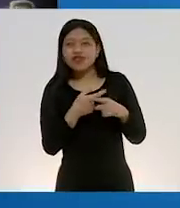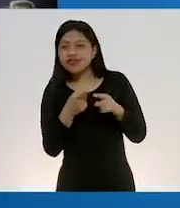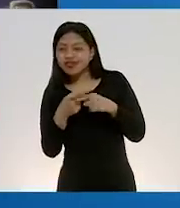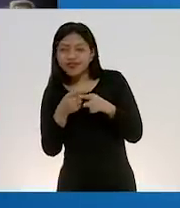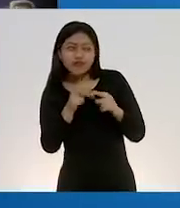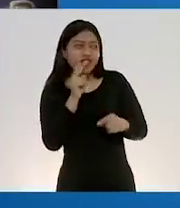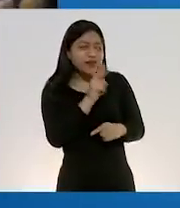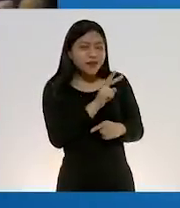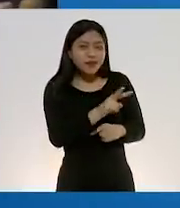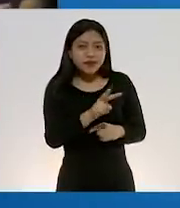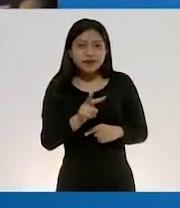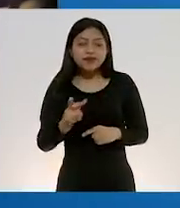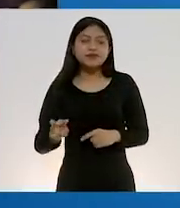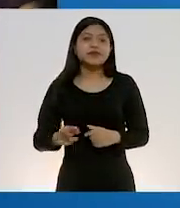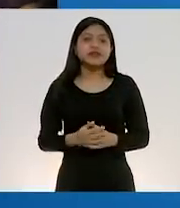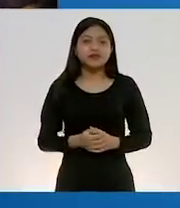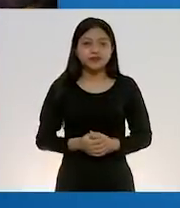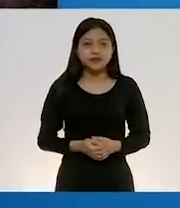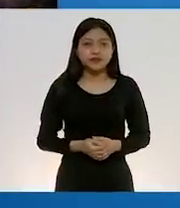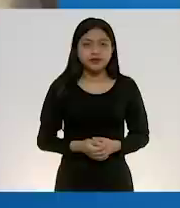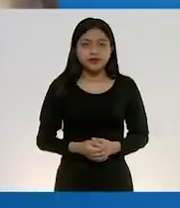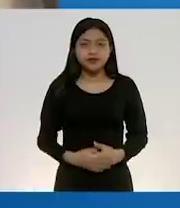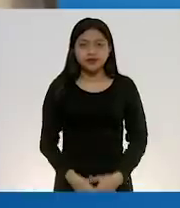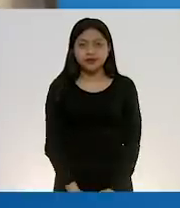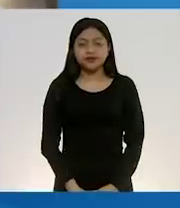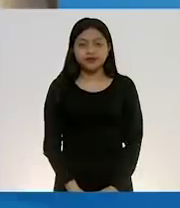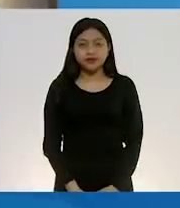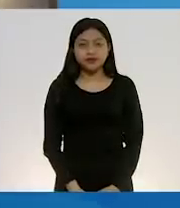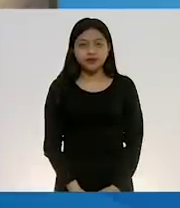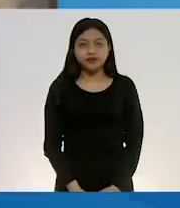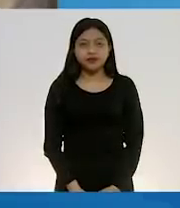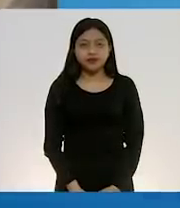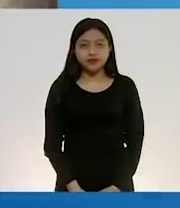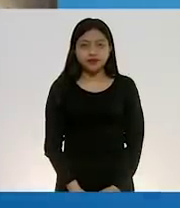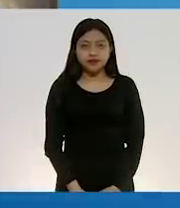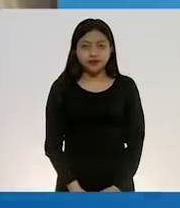los mismos ejercicios sin reparo ni distinción.